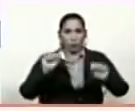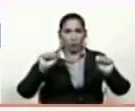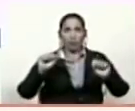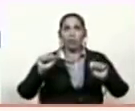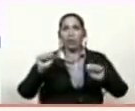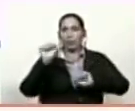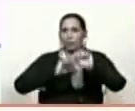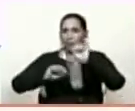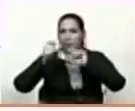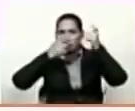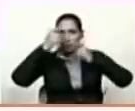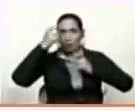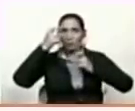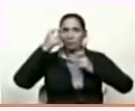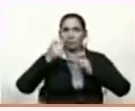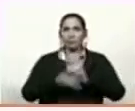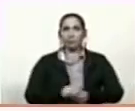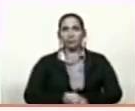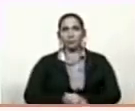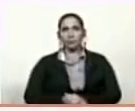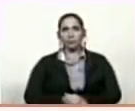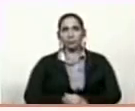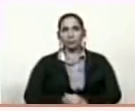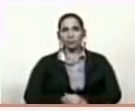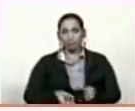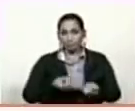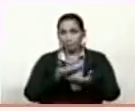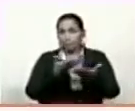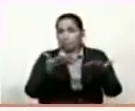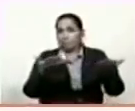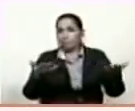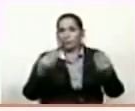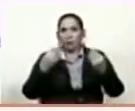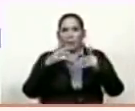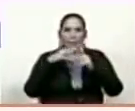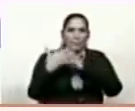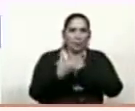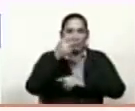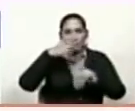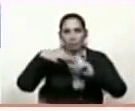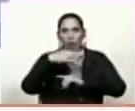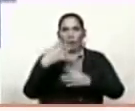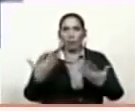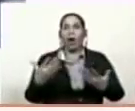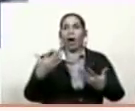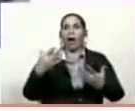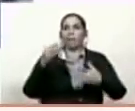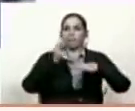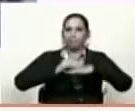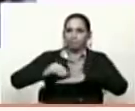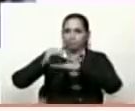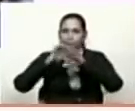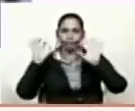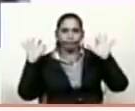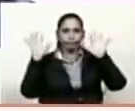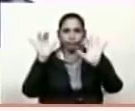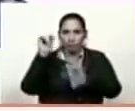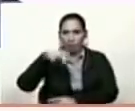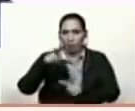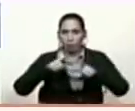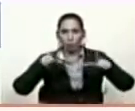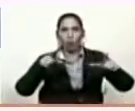Y es emocionante estar rodeado de tanto pueblo que se autoconvocó a este lugar para conmemorar esta